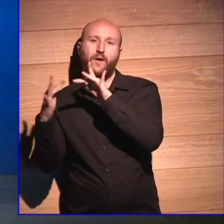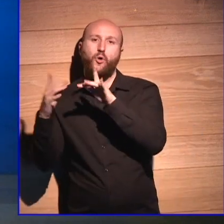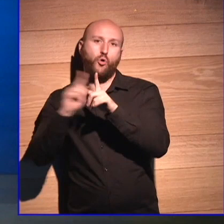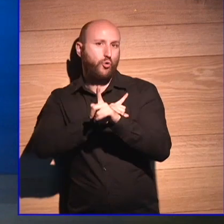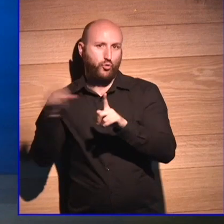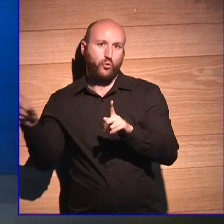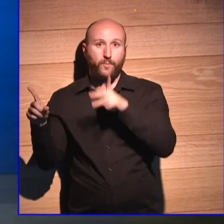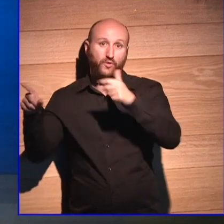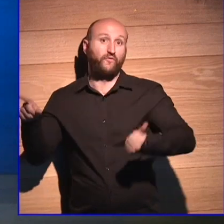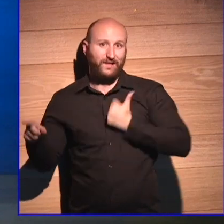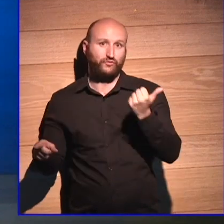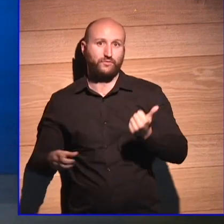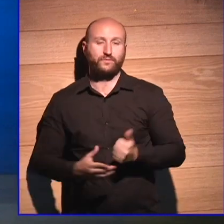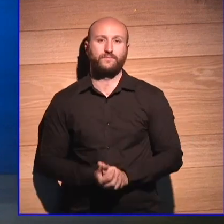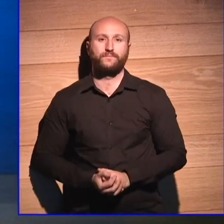artificial.